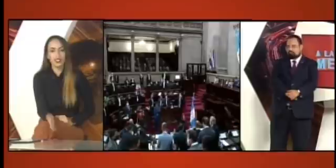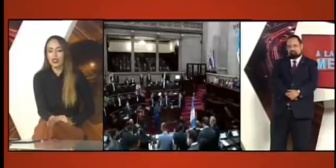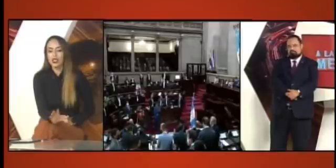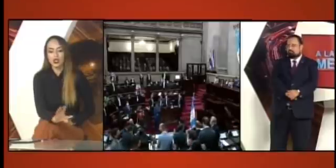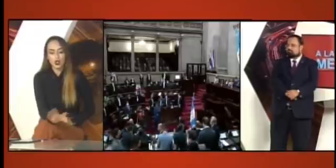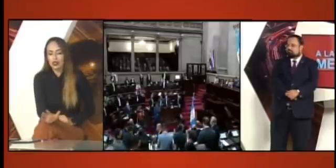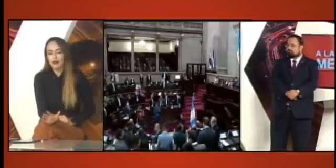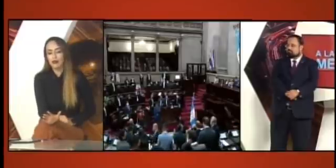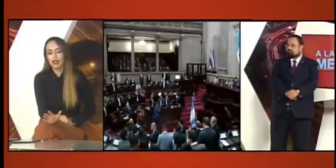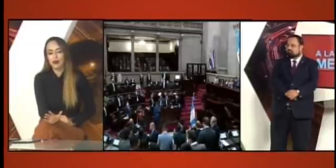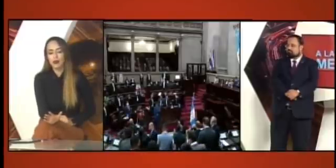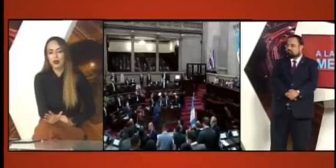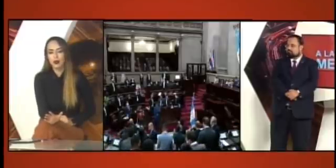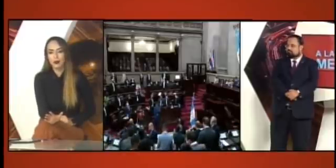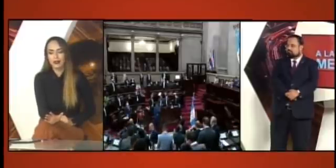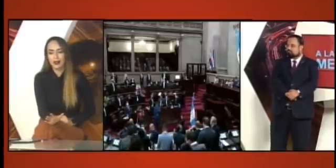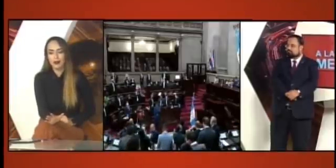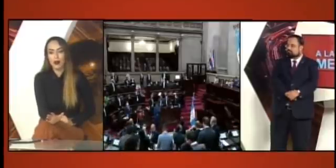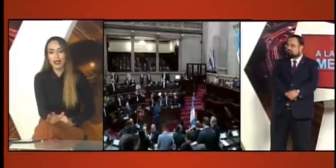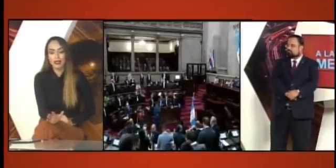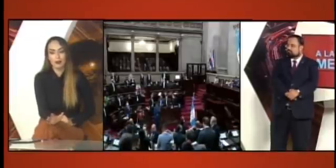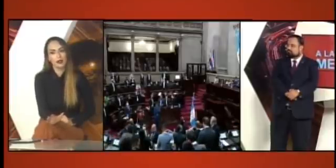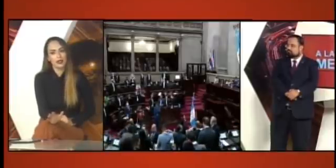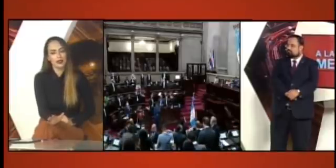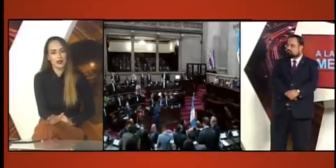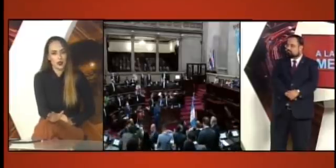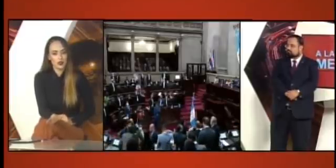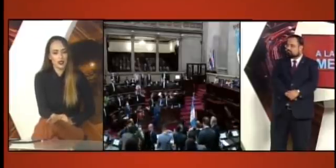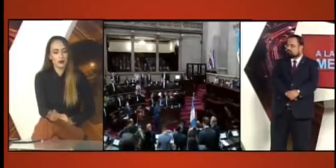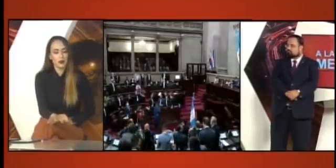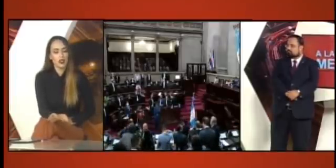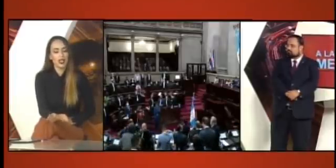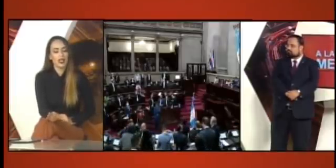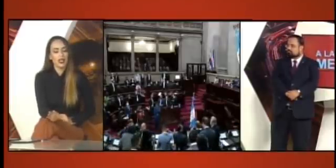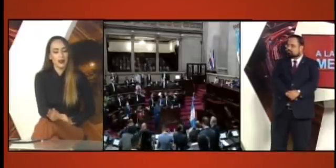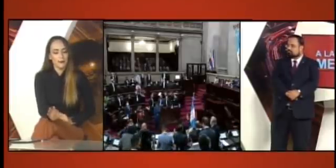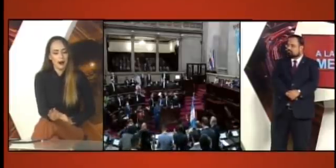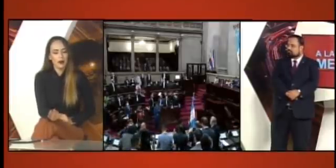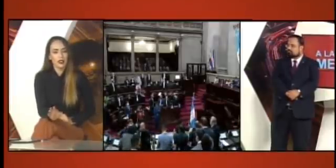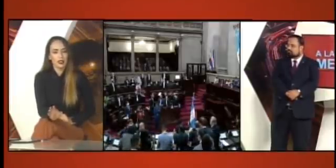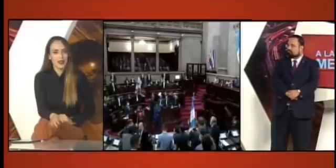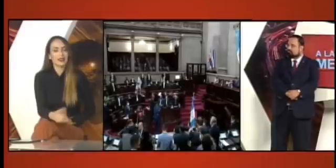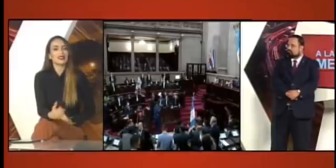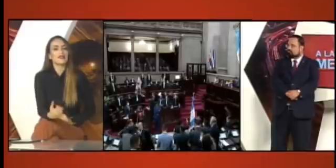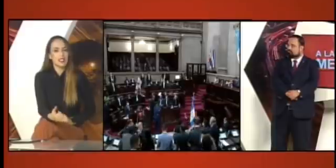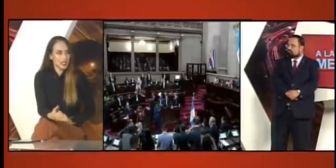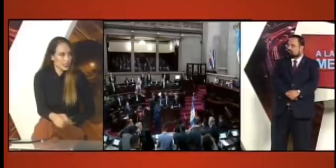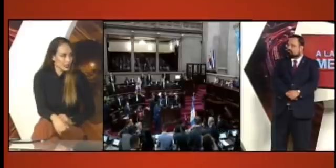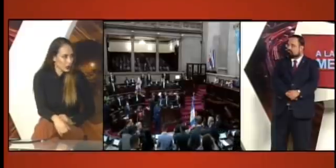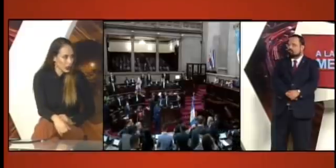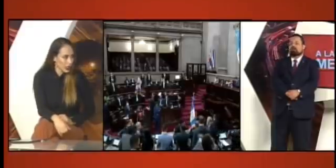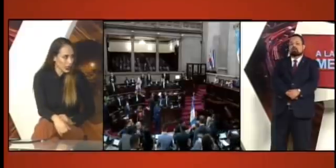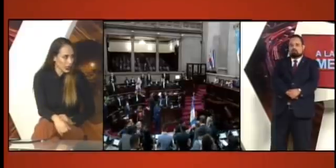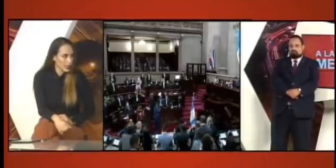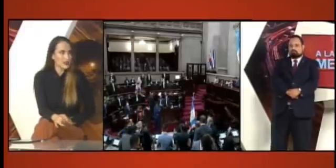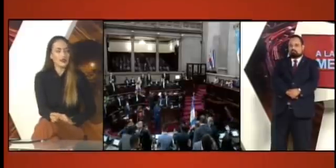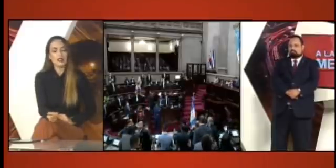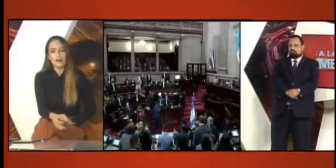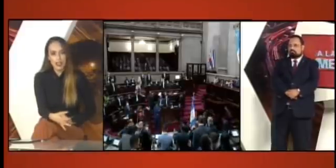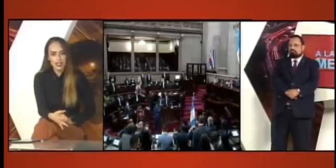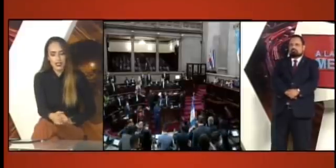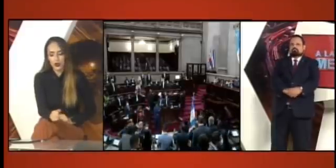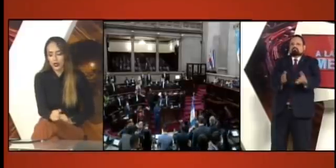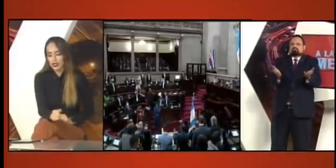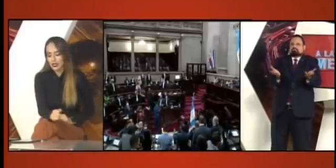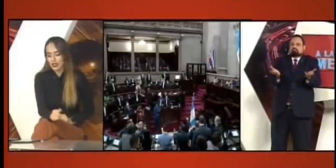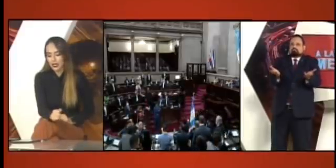definir no sabemos en qué momento va a pasar pero hay que estar pendientes entonces porque vamos a saber si va a seguir el toque de queda si